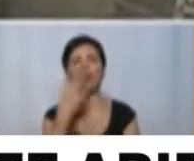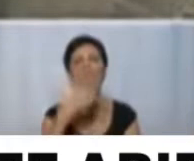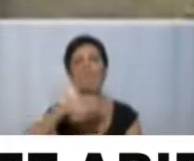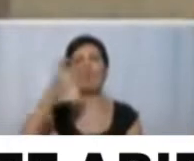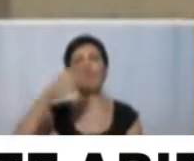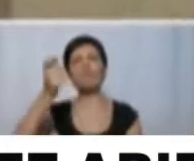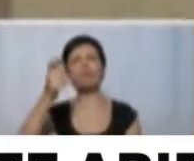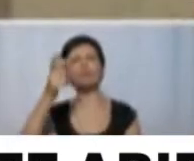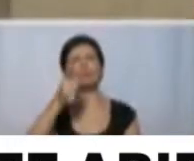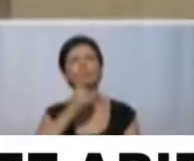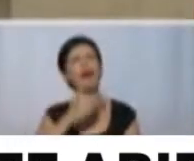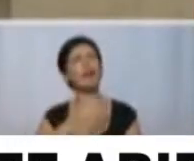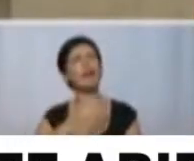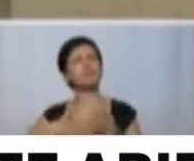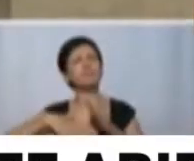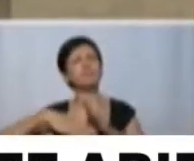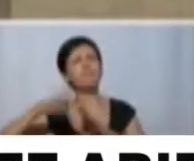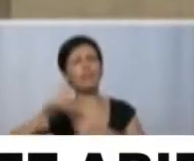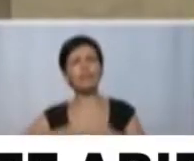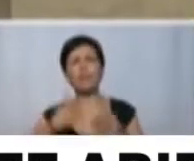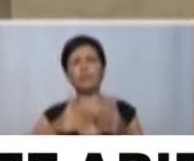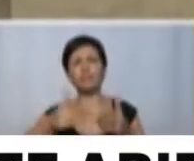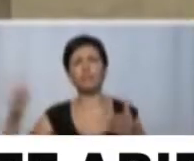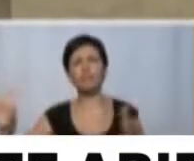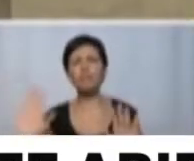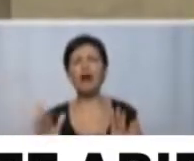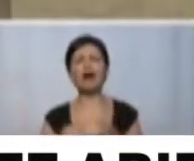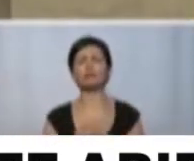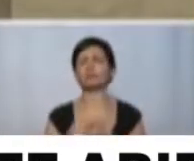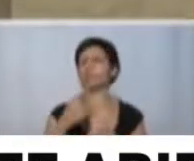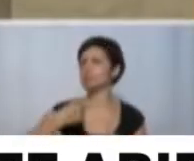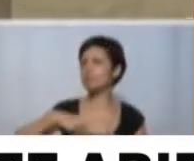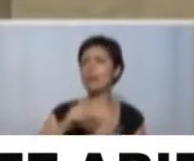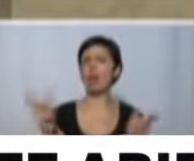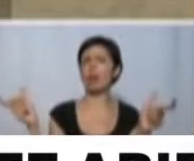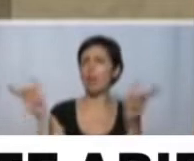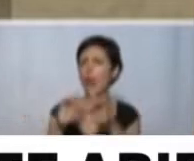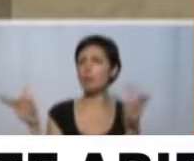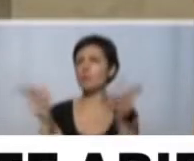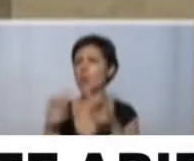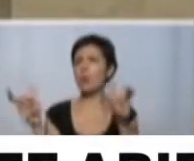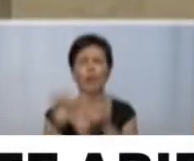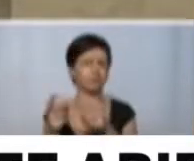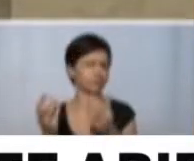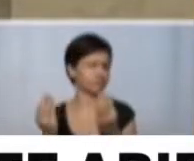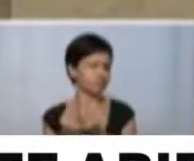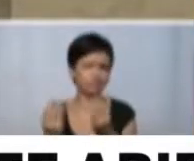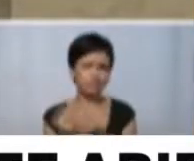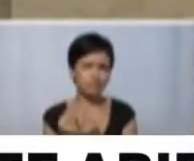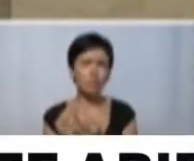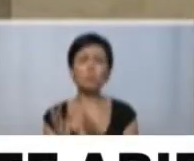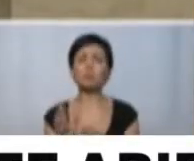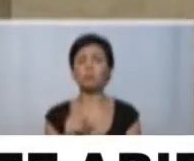Fe, que ayer incluso ni siquiera estuvo presente en el anuncio ni tampoco había comunicado con anterioridad al anuncio del presidente